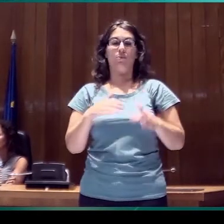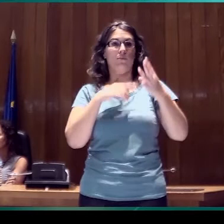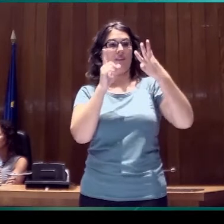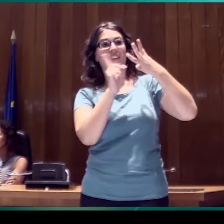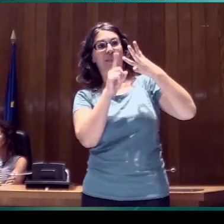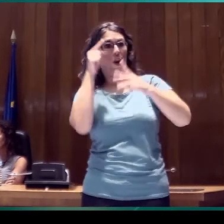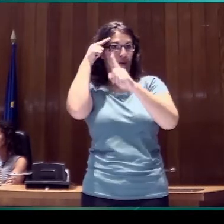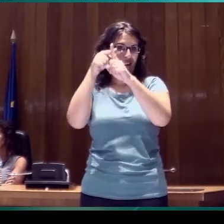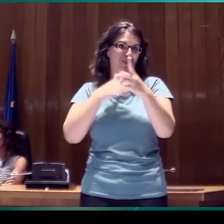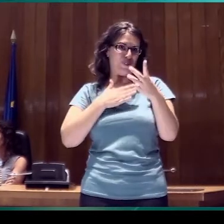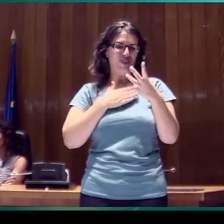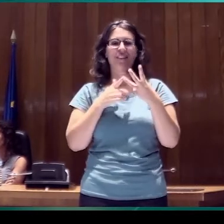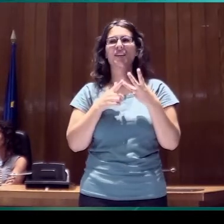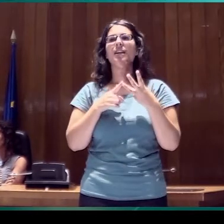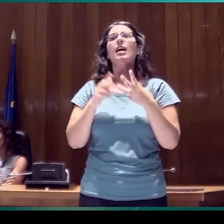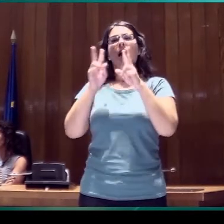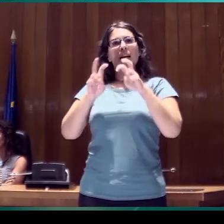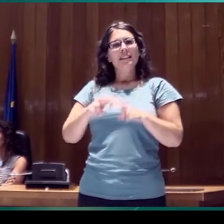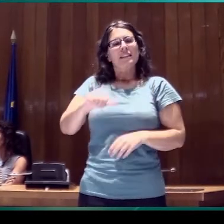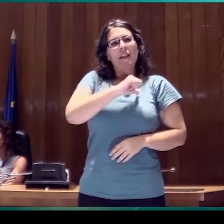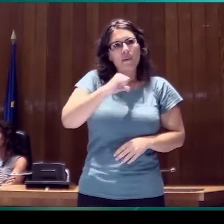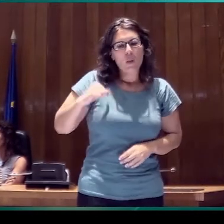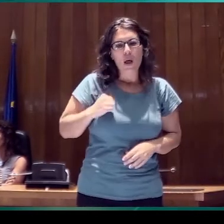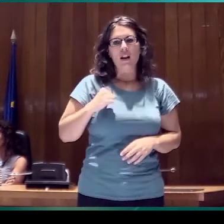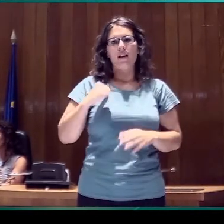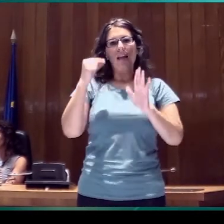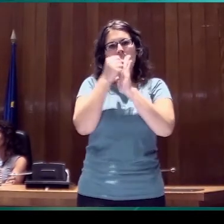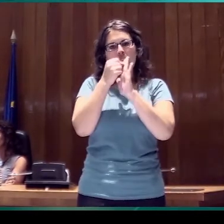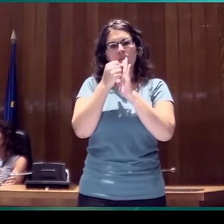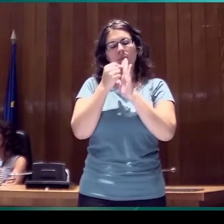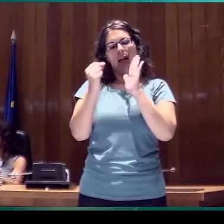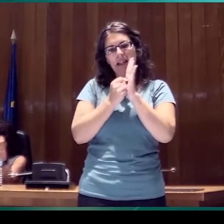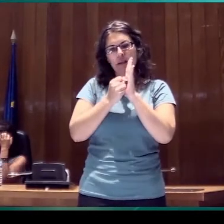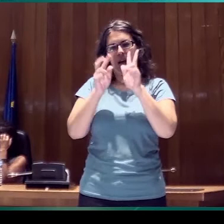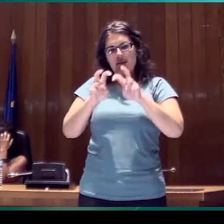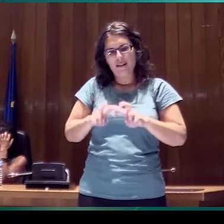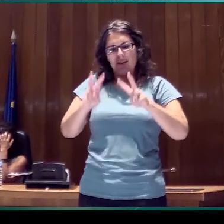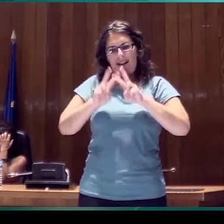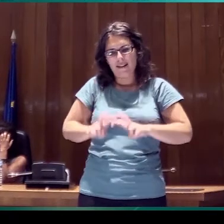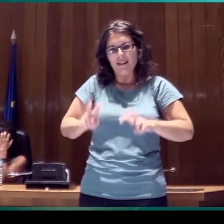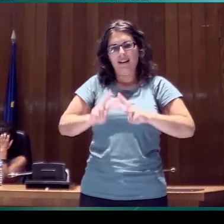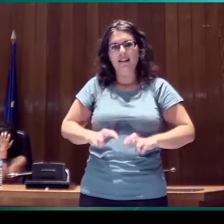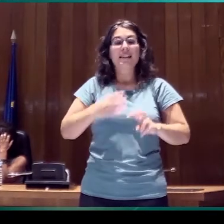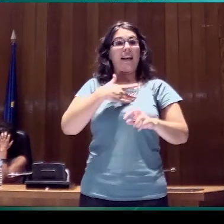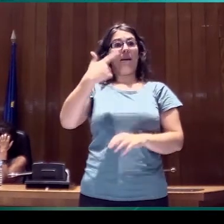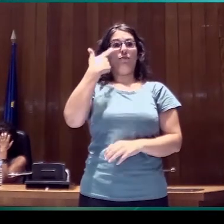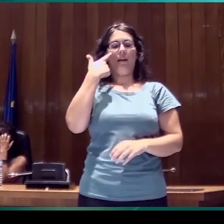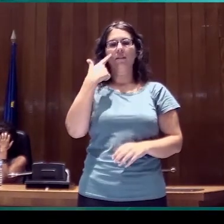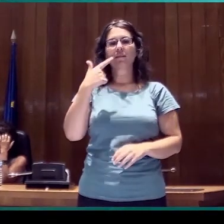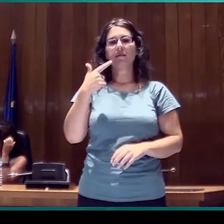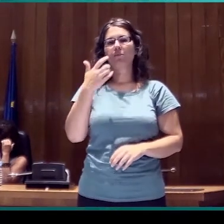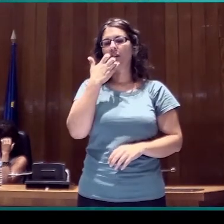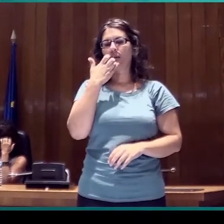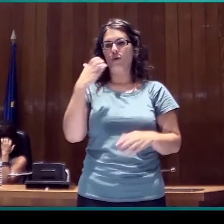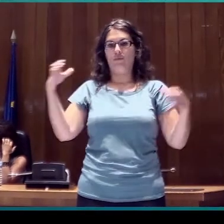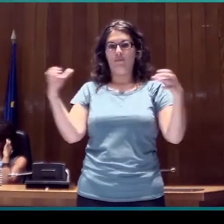que nos habíamos planteado, hicimos un análisis individual de cada uno de los ítems, de manera que quisimos ver de la muestra de sujetos sordos, o sea, de